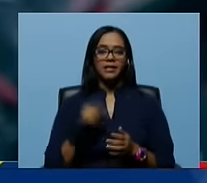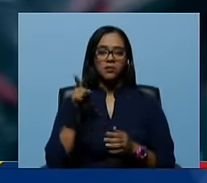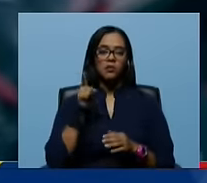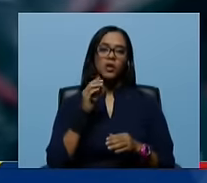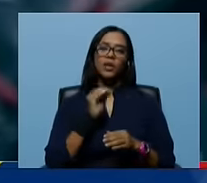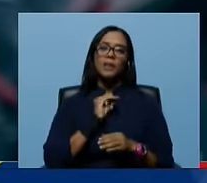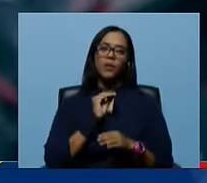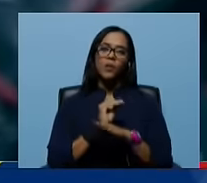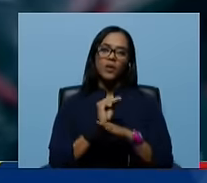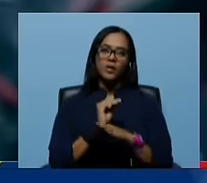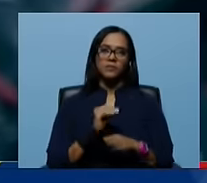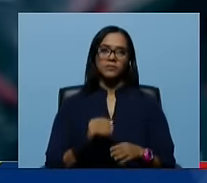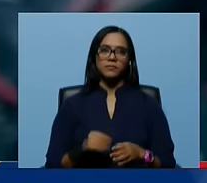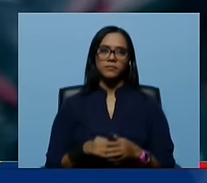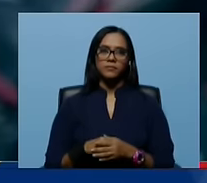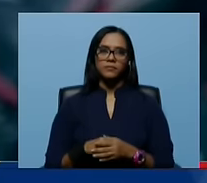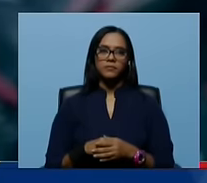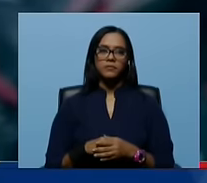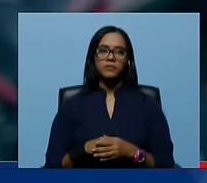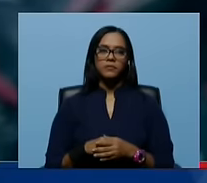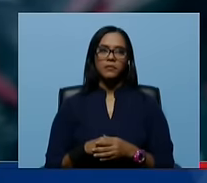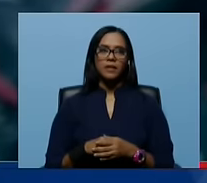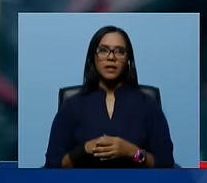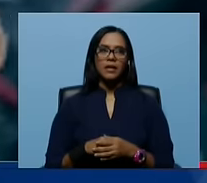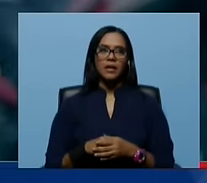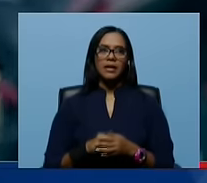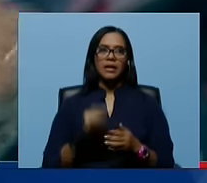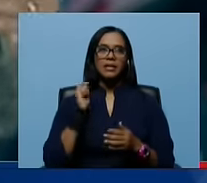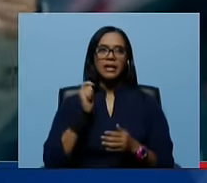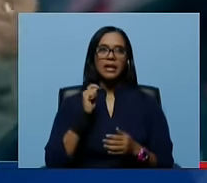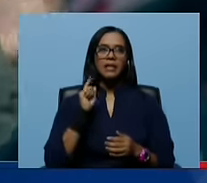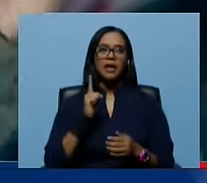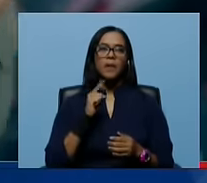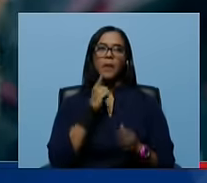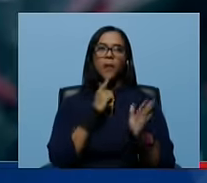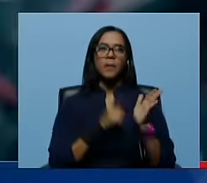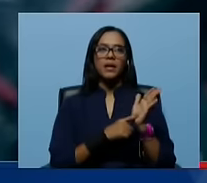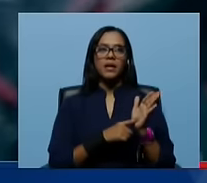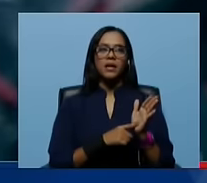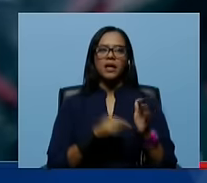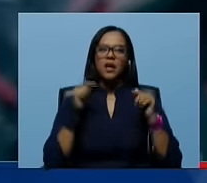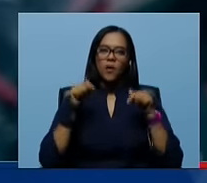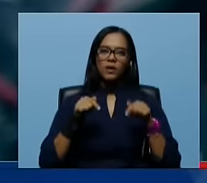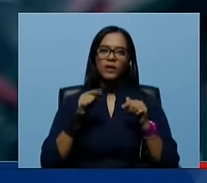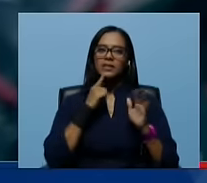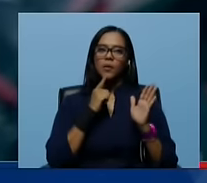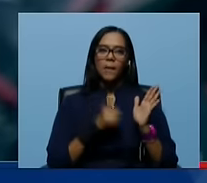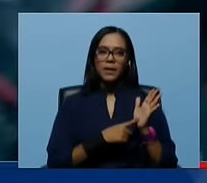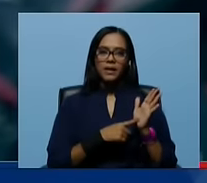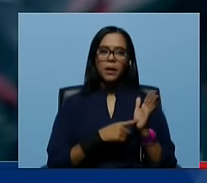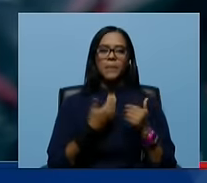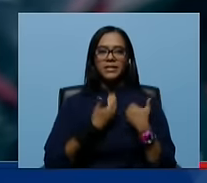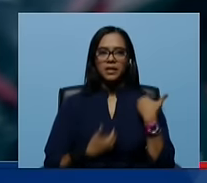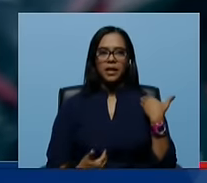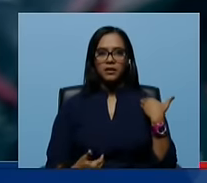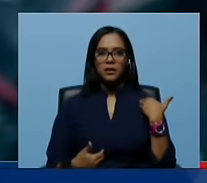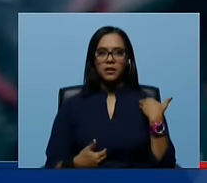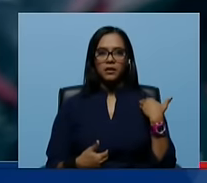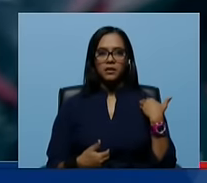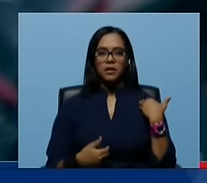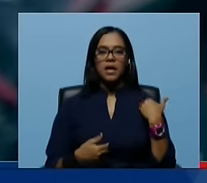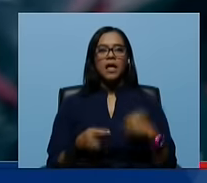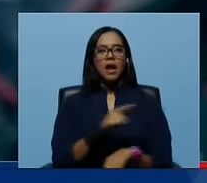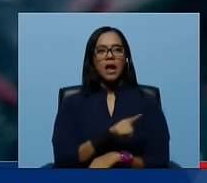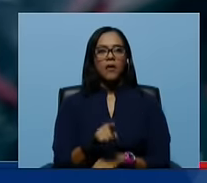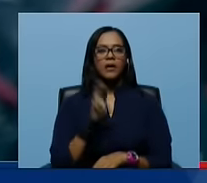protegen. Y esa tarea debemos cumplirla. Y cuando eso esté cumplido, presidente, la orden